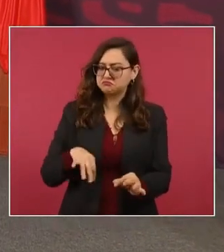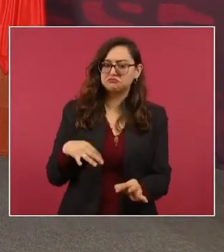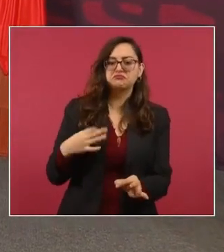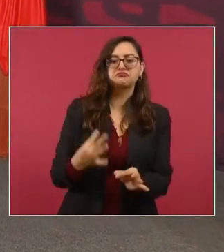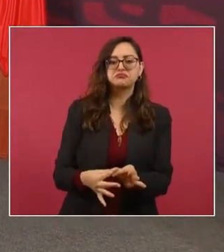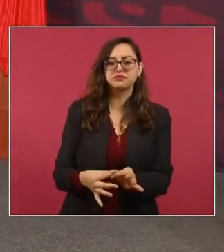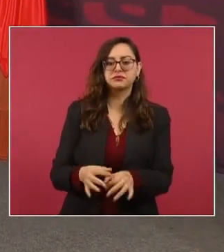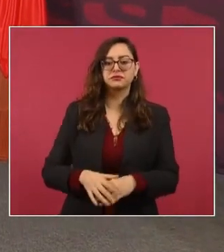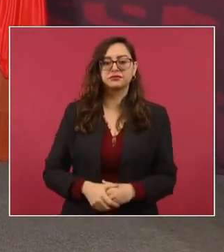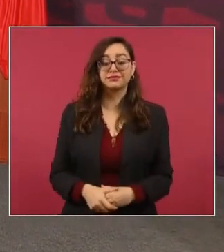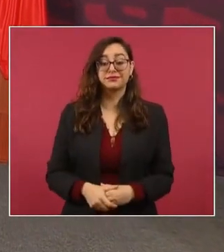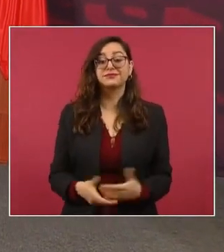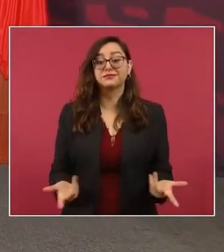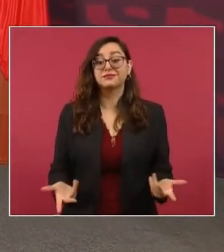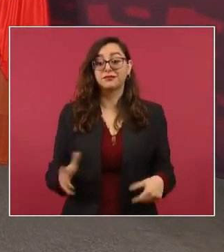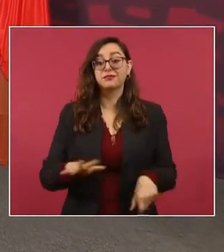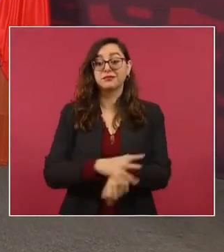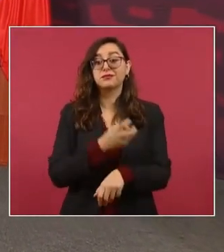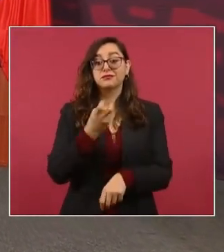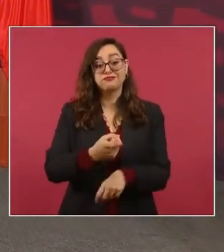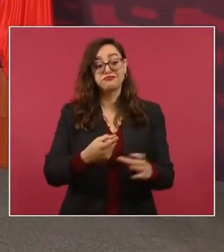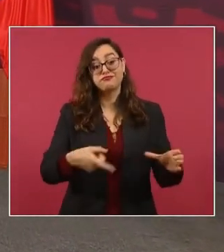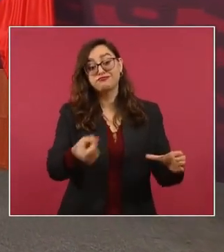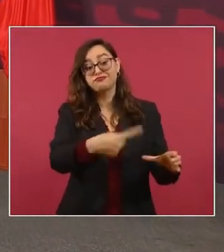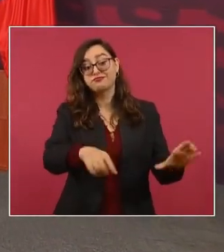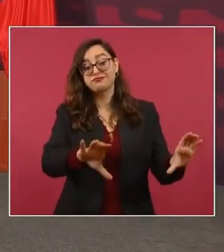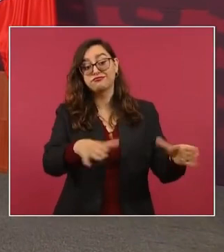Por eso no pueden los conservadores con nosotros,